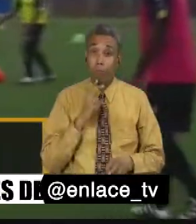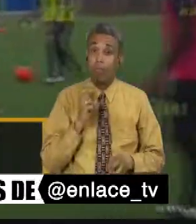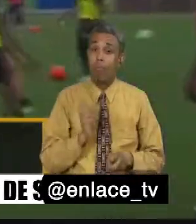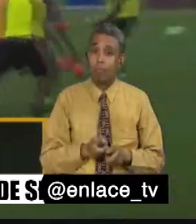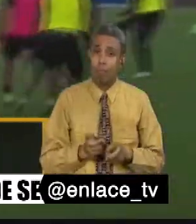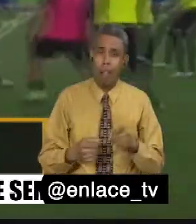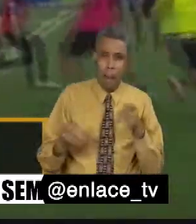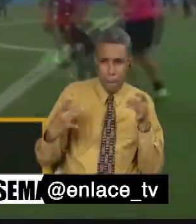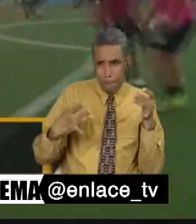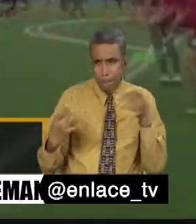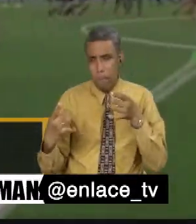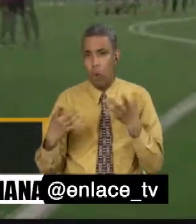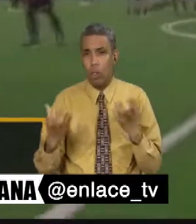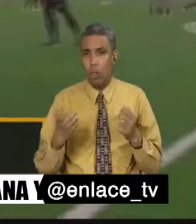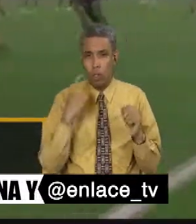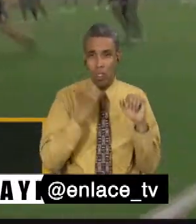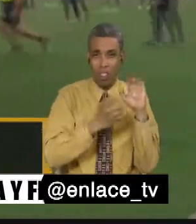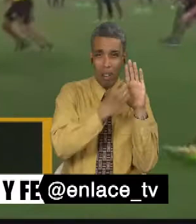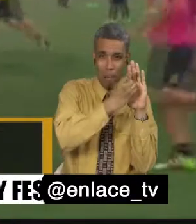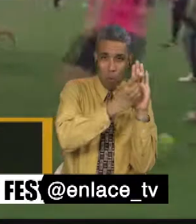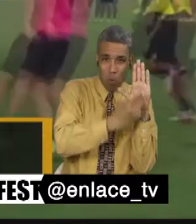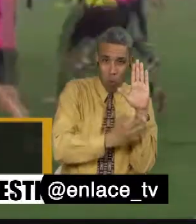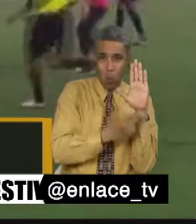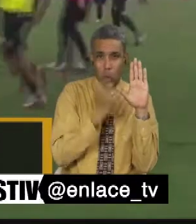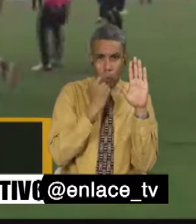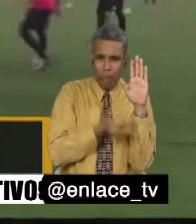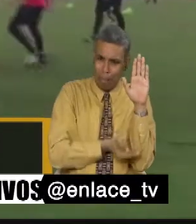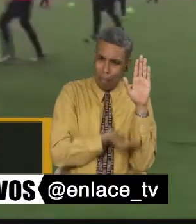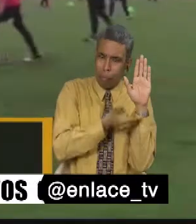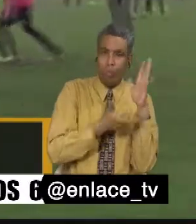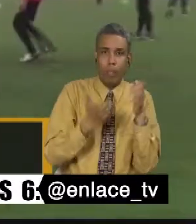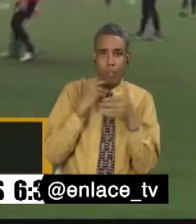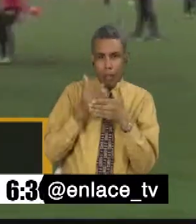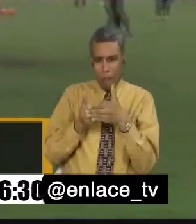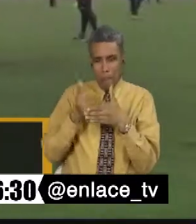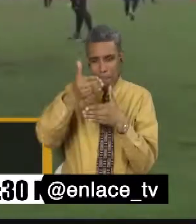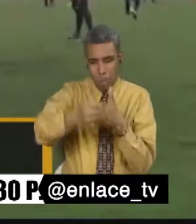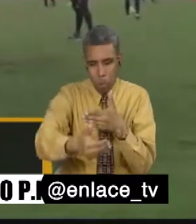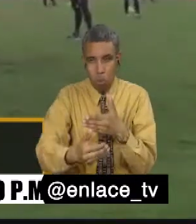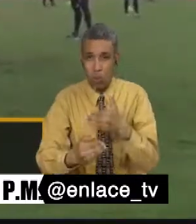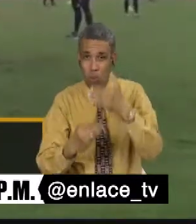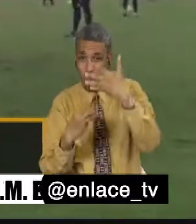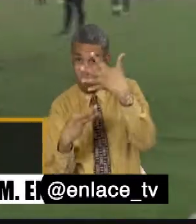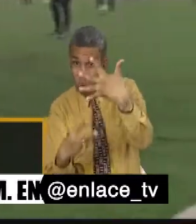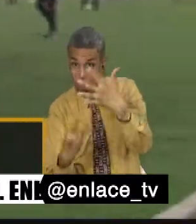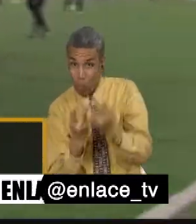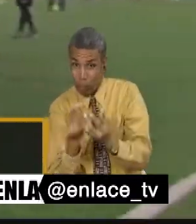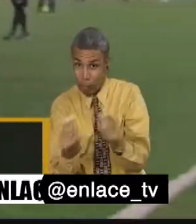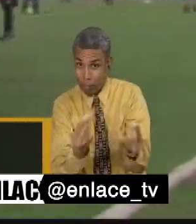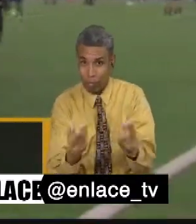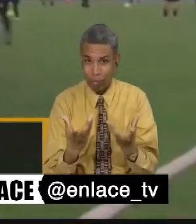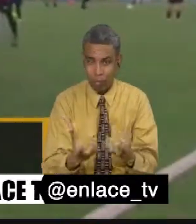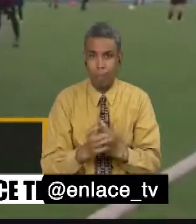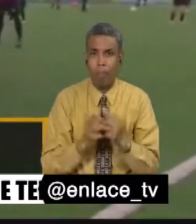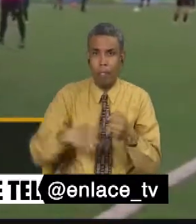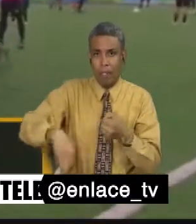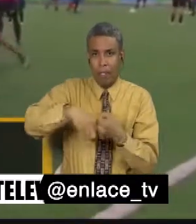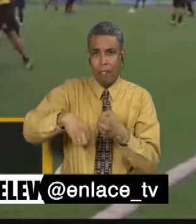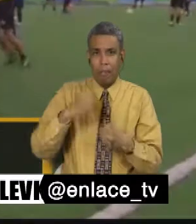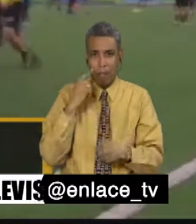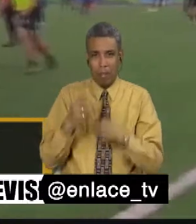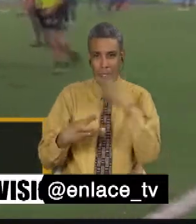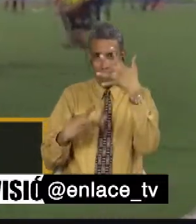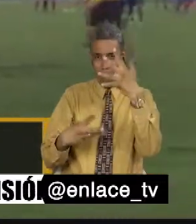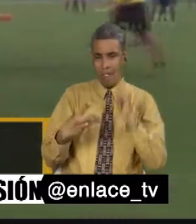que esperan ubicarse en las finales del campeonato del fútbol profesional colombiano. La máquina amarilla irá por mantenerse en la posición número 8